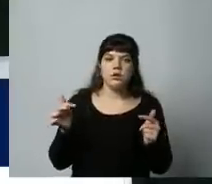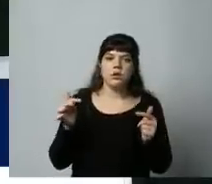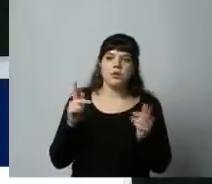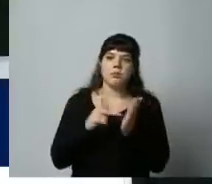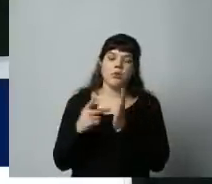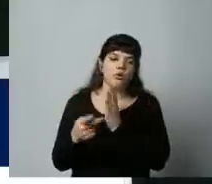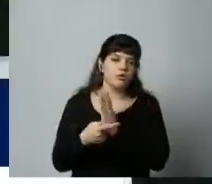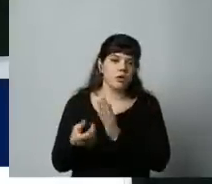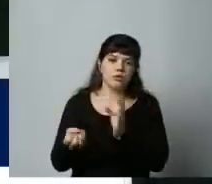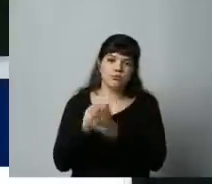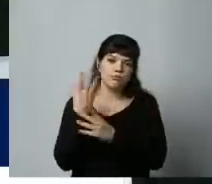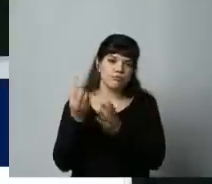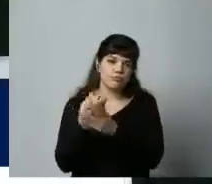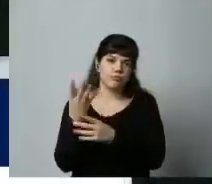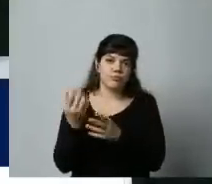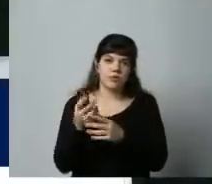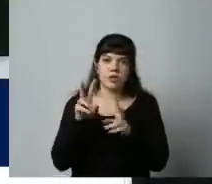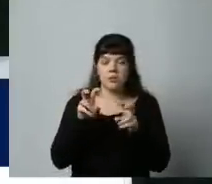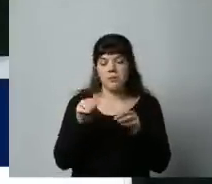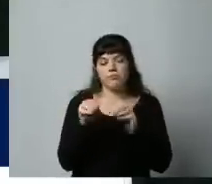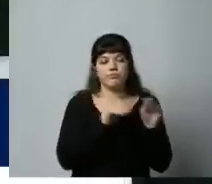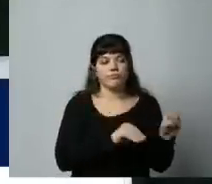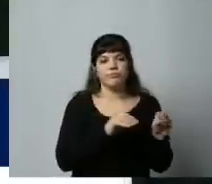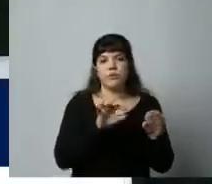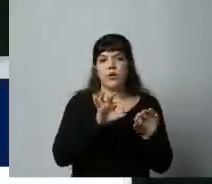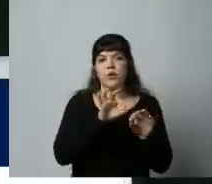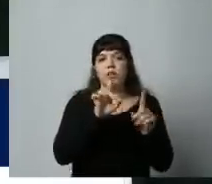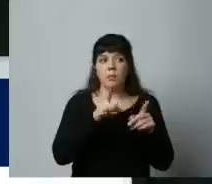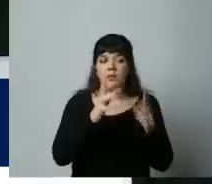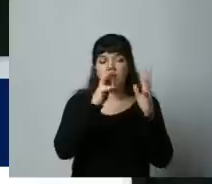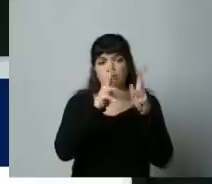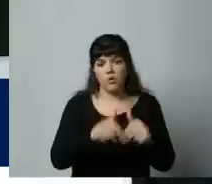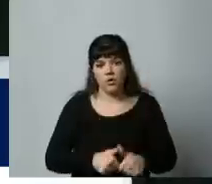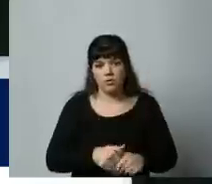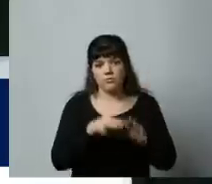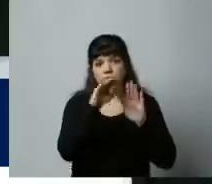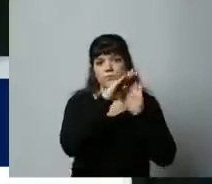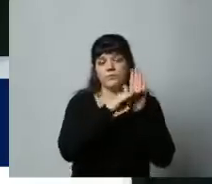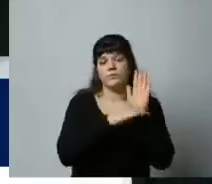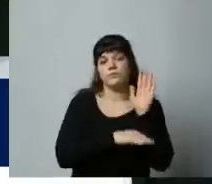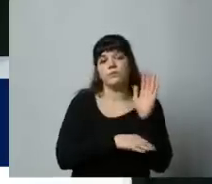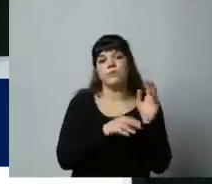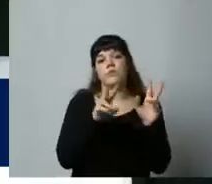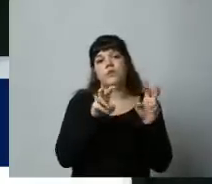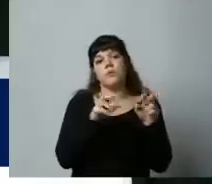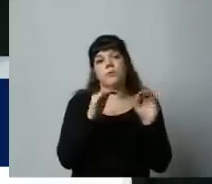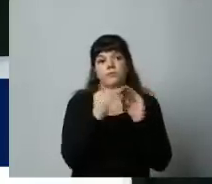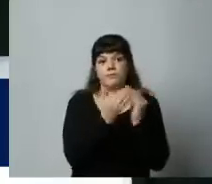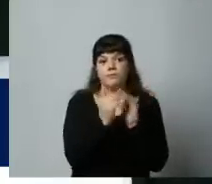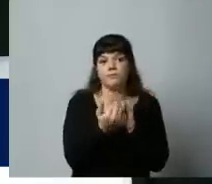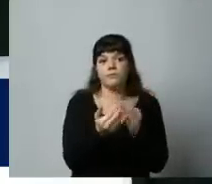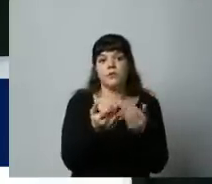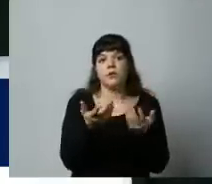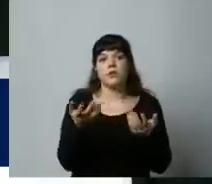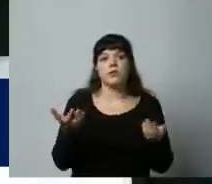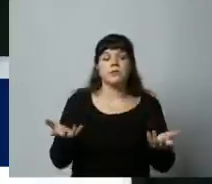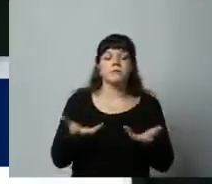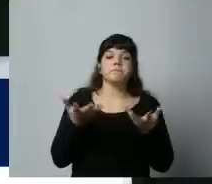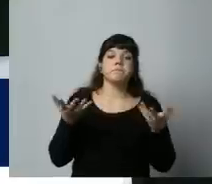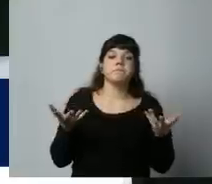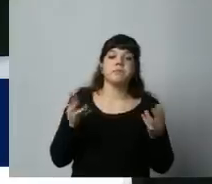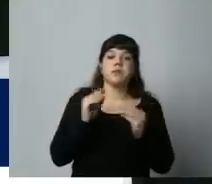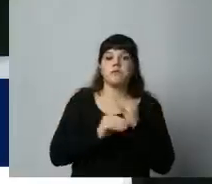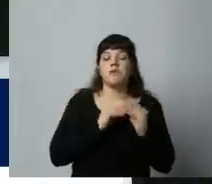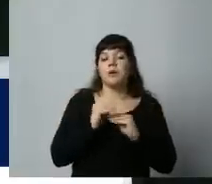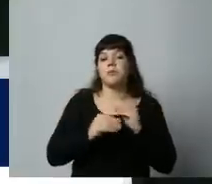proyectos este de relocalización y de regularización de asentamientos donde bueno las